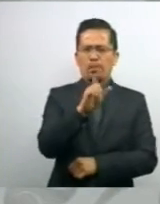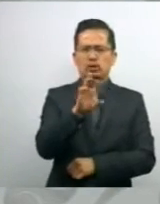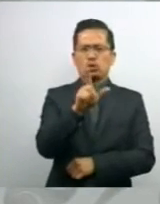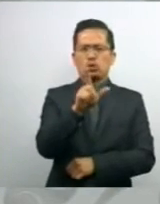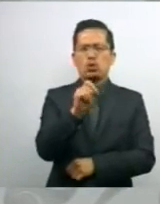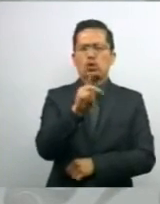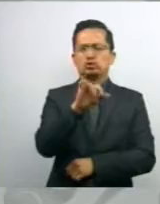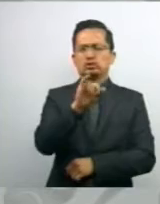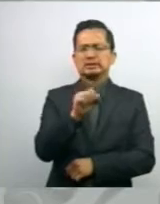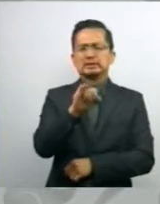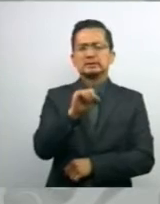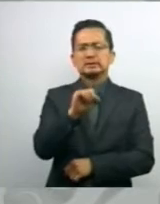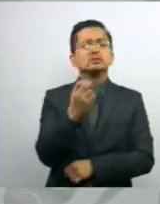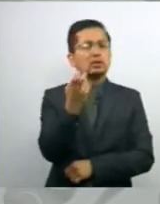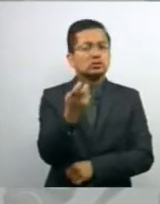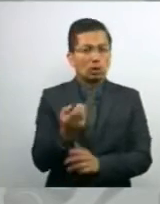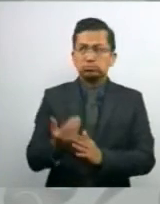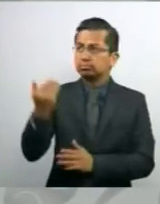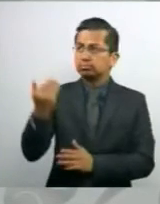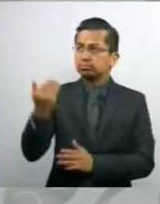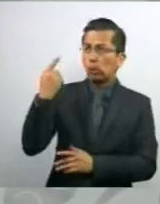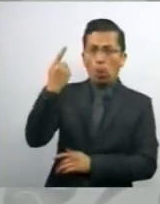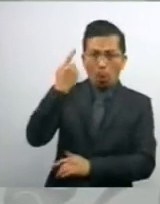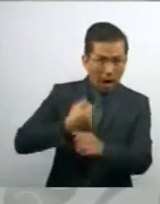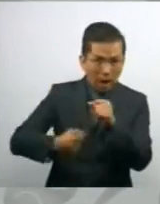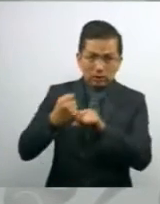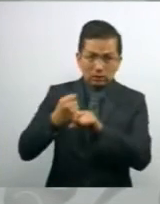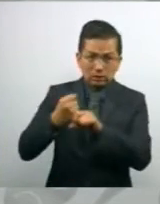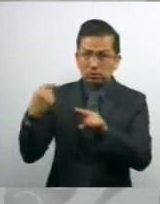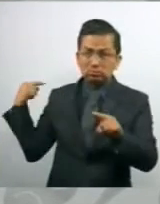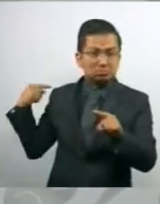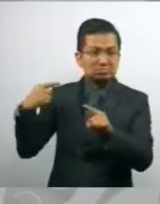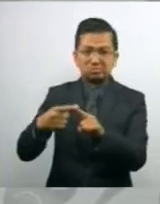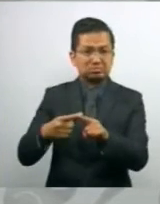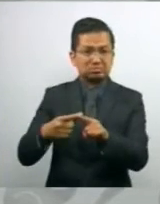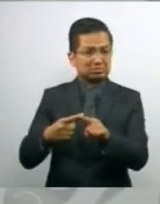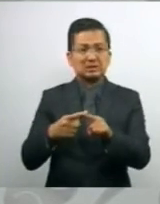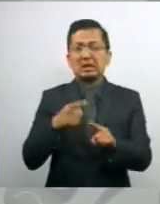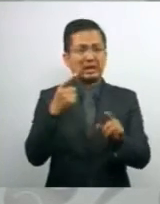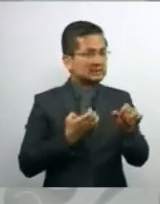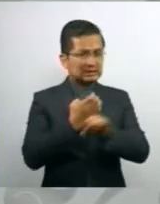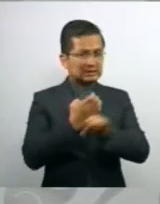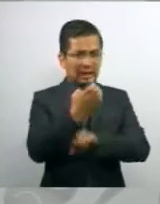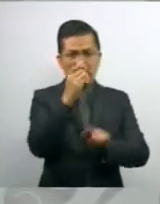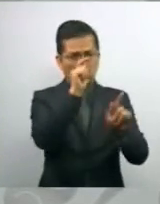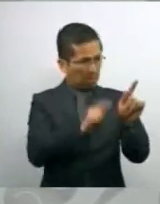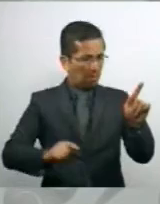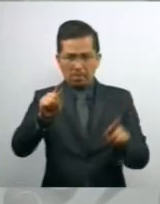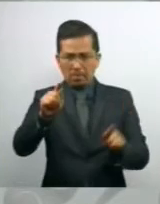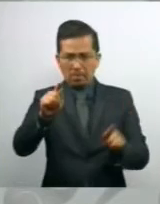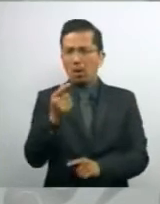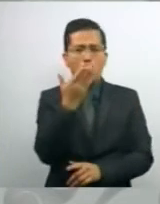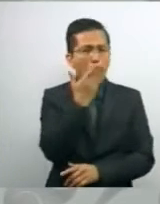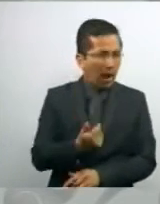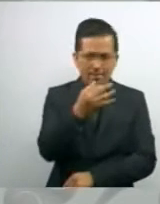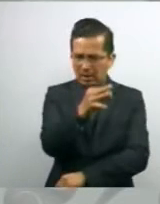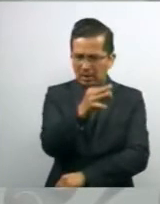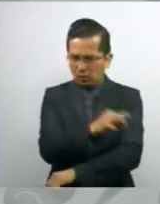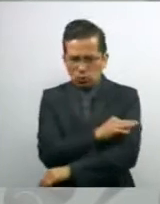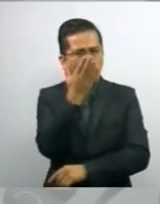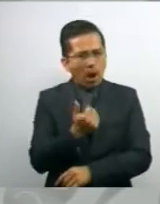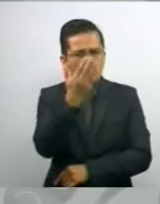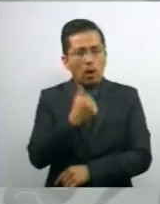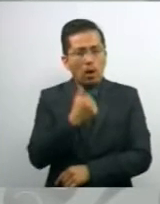más de un año que en las entidades se está padeciendo del desabasto de la vacuna BCG que